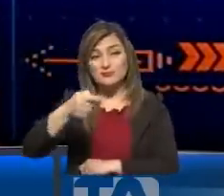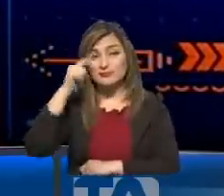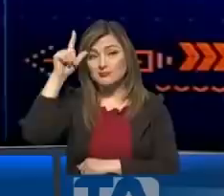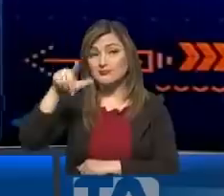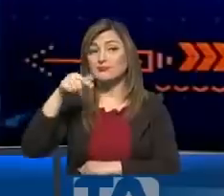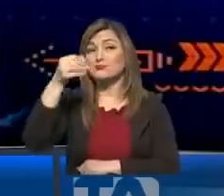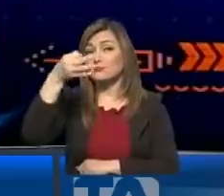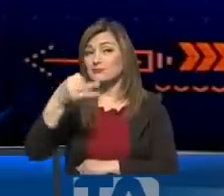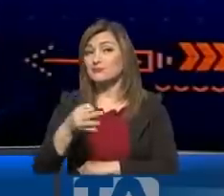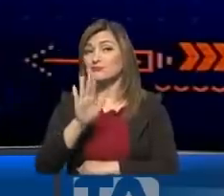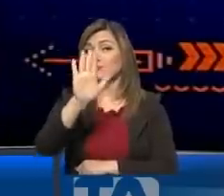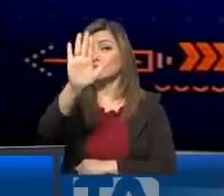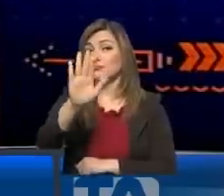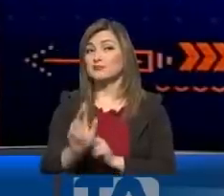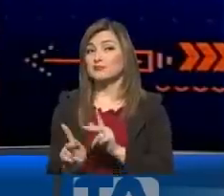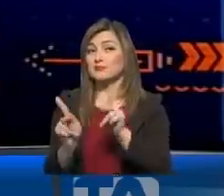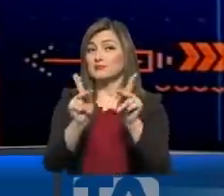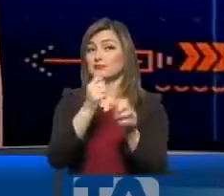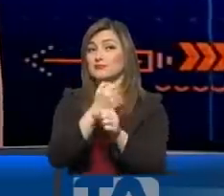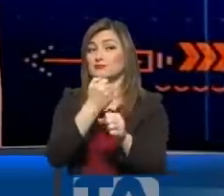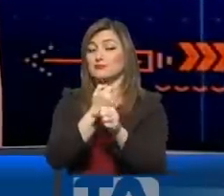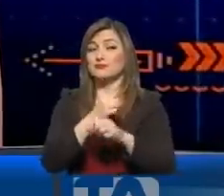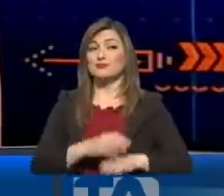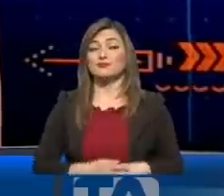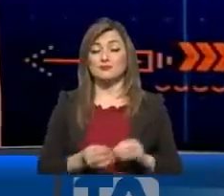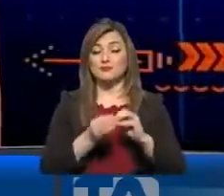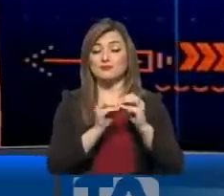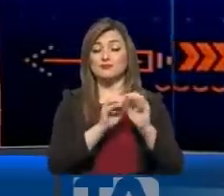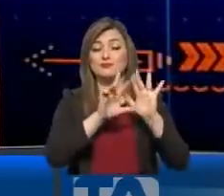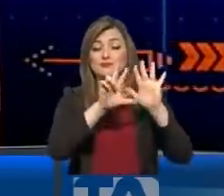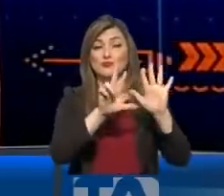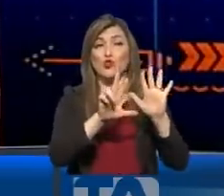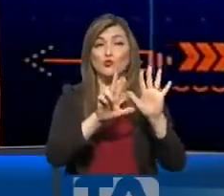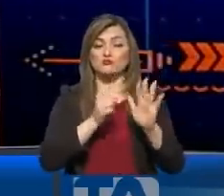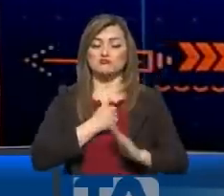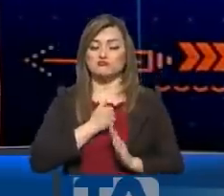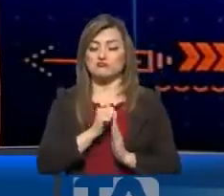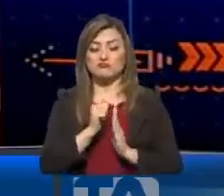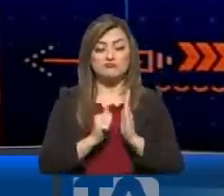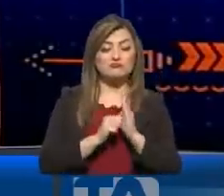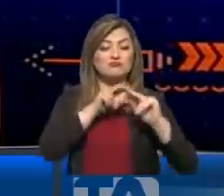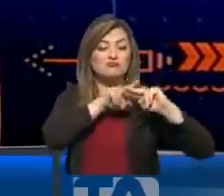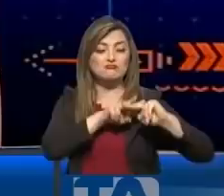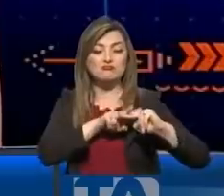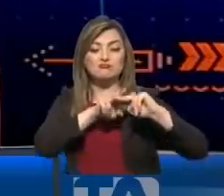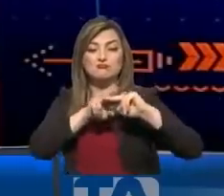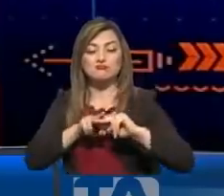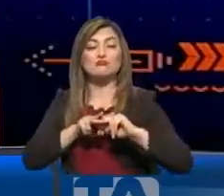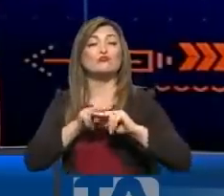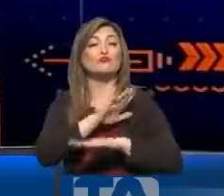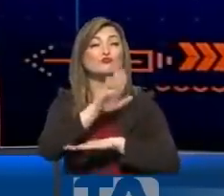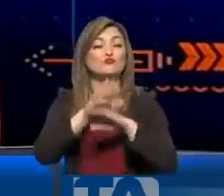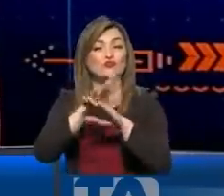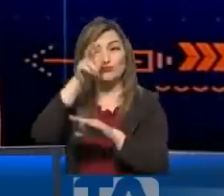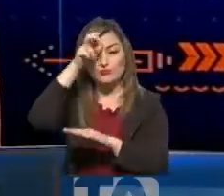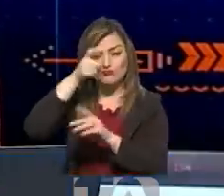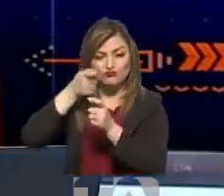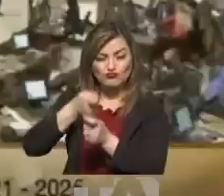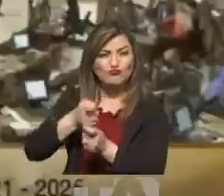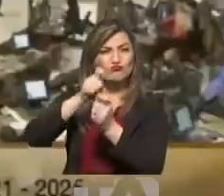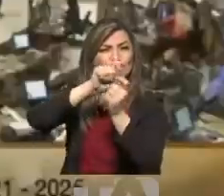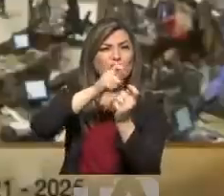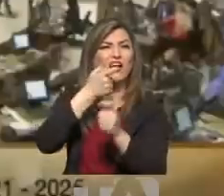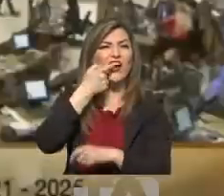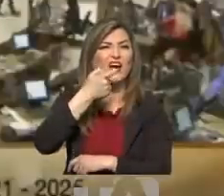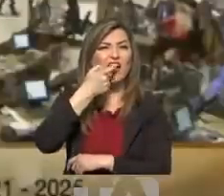pueda cumplir su plan de trabajo. Desde Pachacutic marcan su agenda en la revisión de la explotación minera.